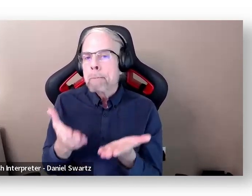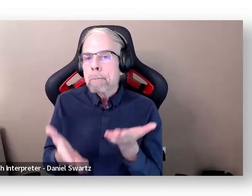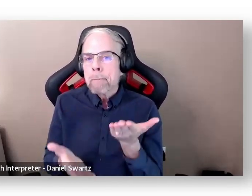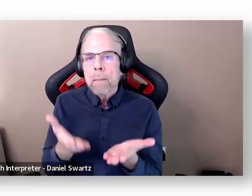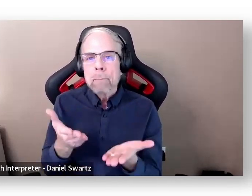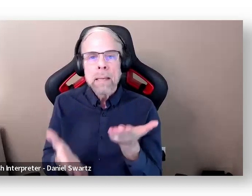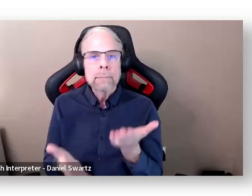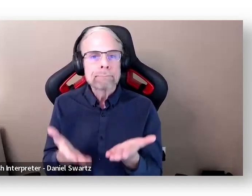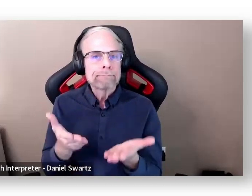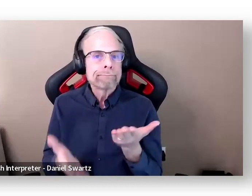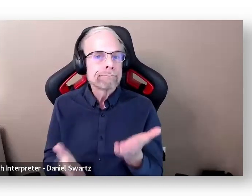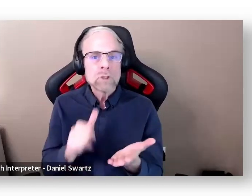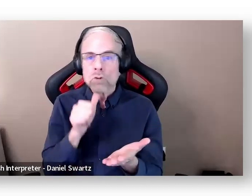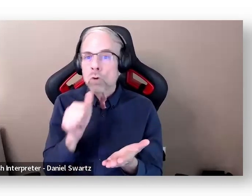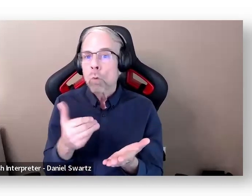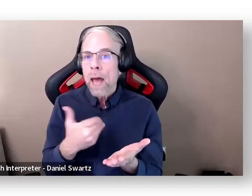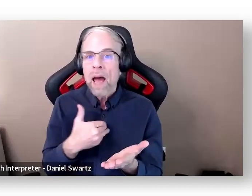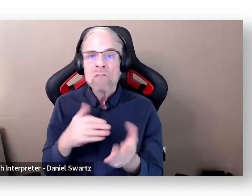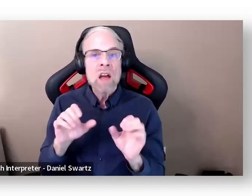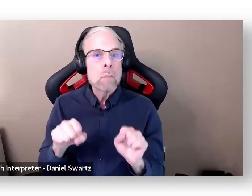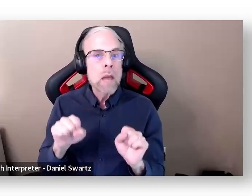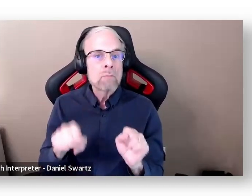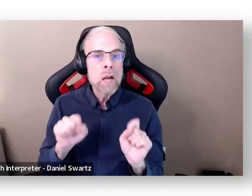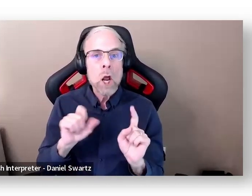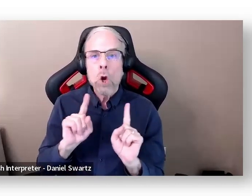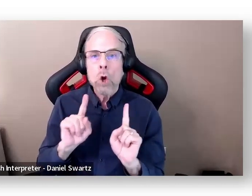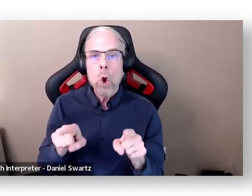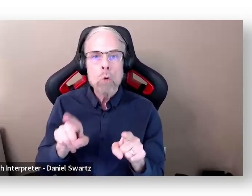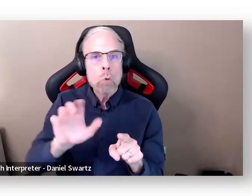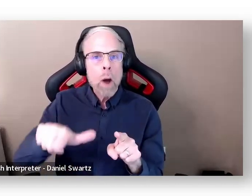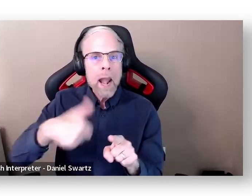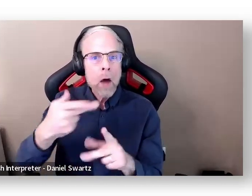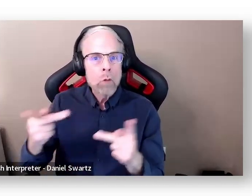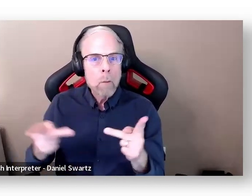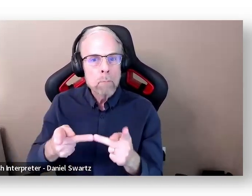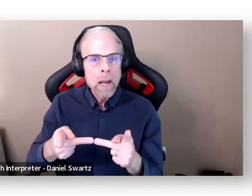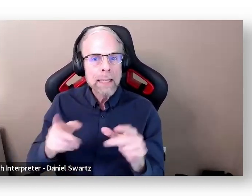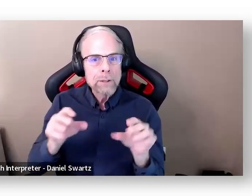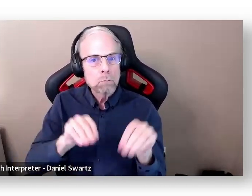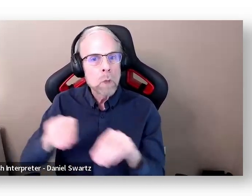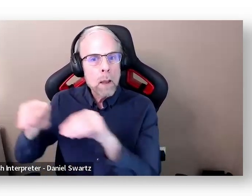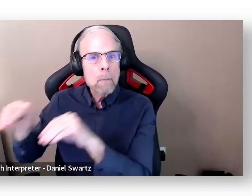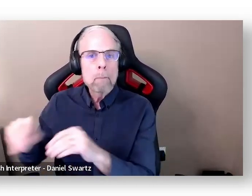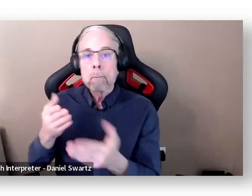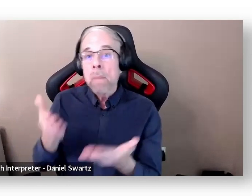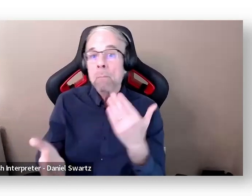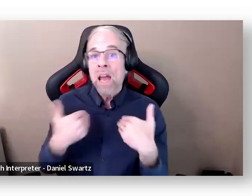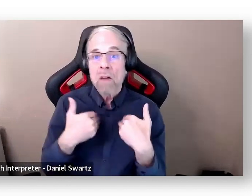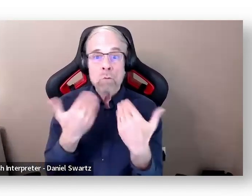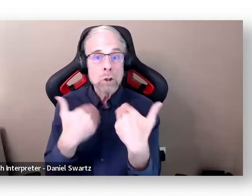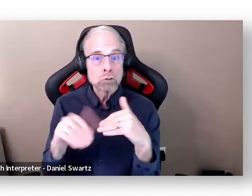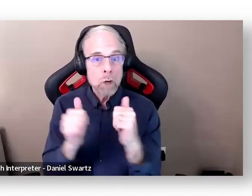Queremos saber quiénes son los que necesitan asistencia. Tal vez no tienen la capacidad para llegar a otro lugar.